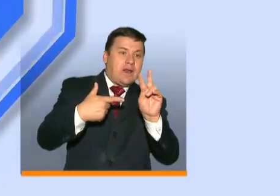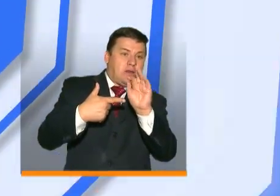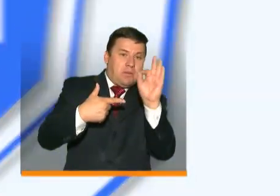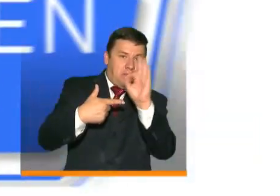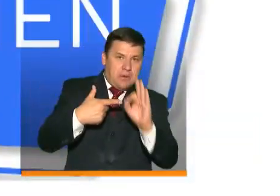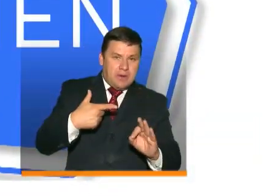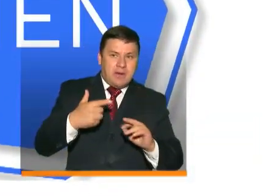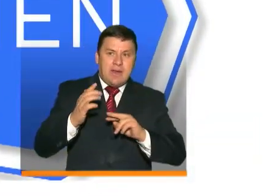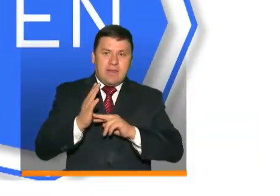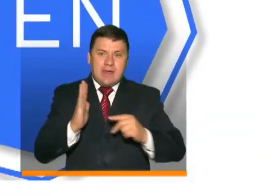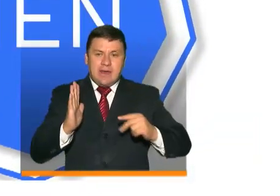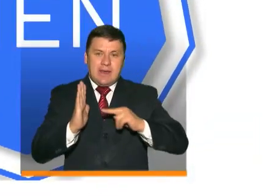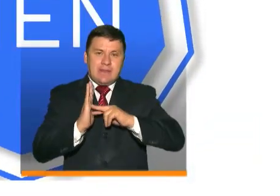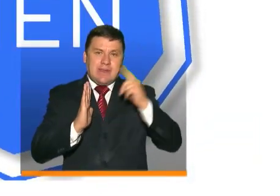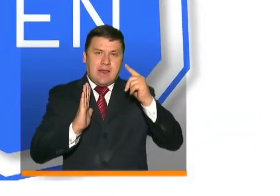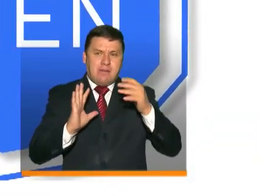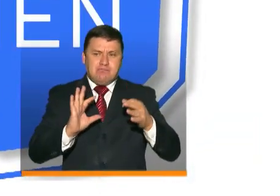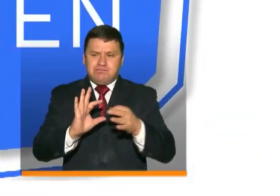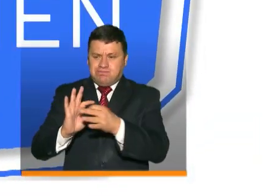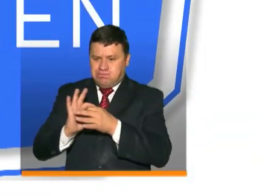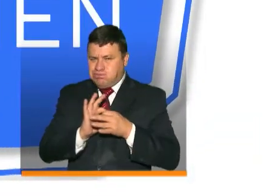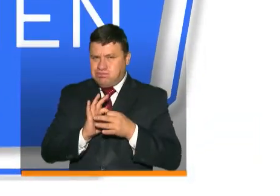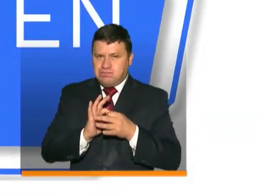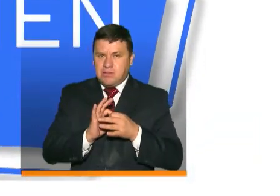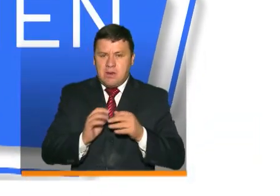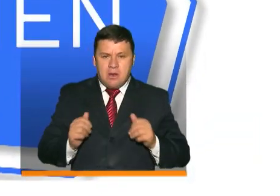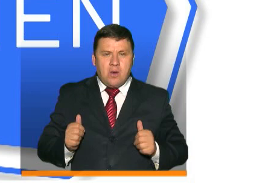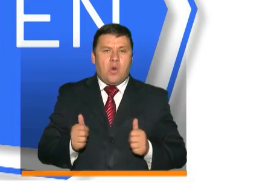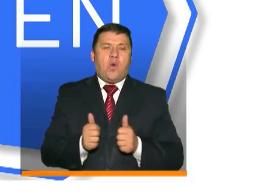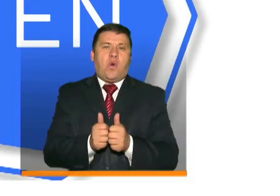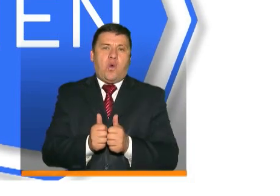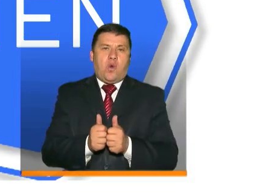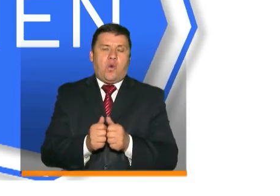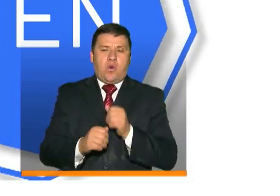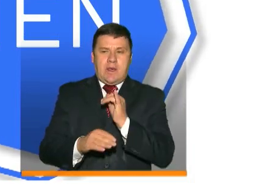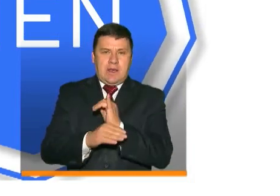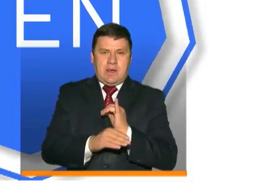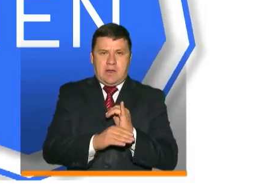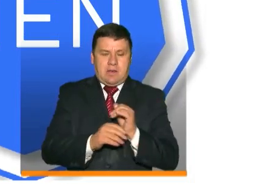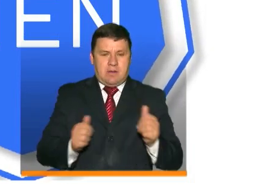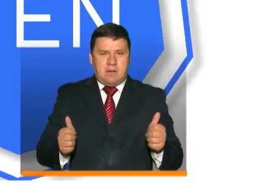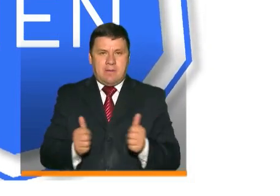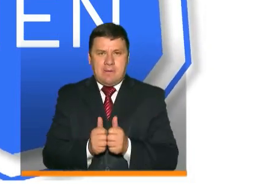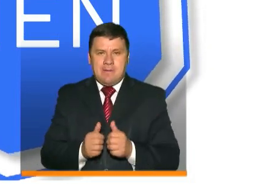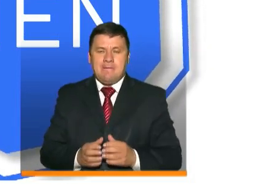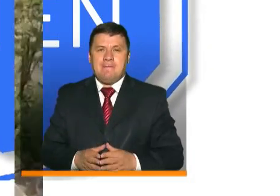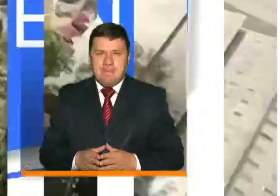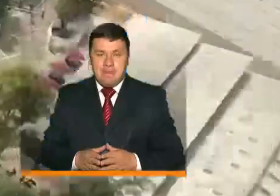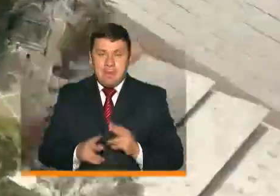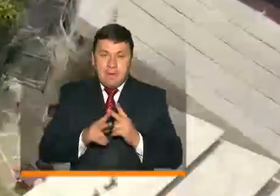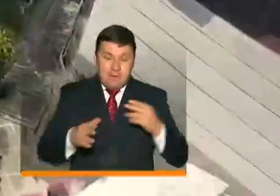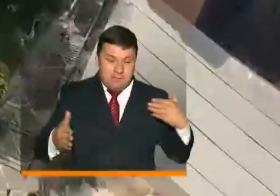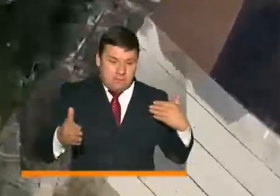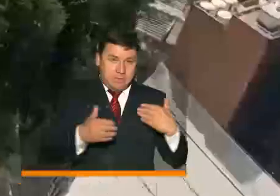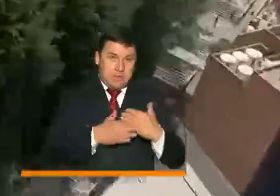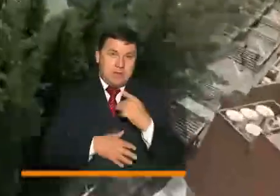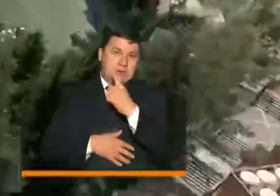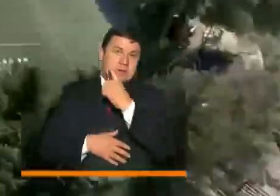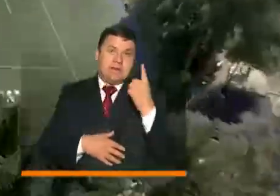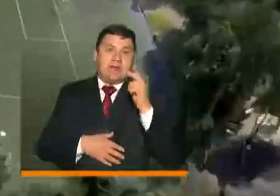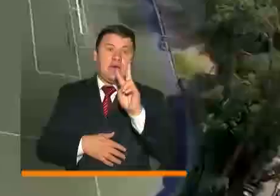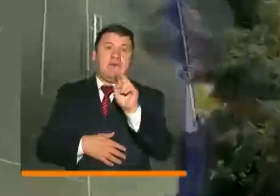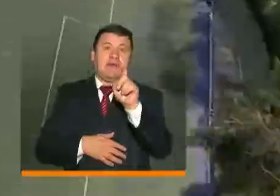instituciones técnicas y tecnológicas del país, bien sea como acompañantes o como instituciones acompañadas. A la fecha,